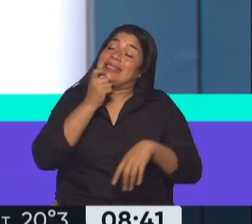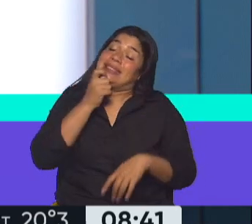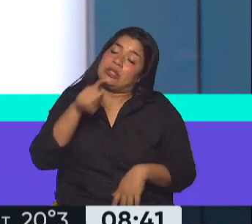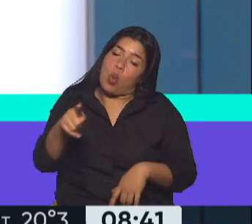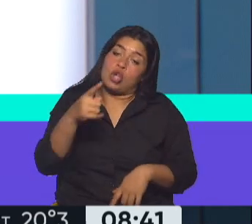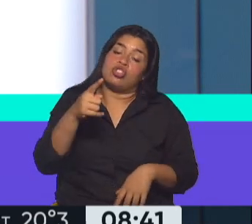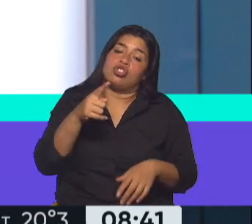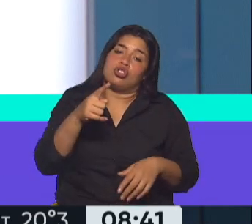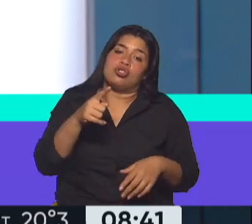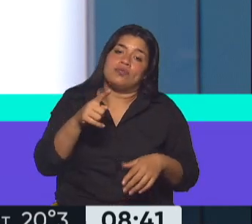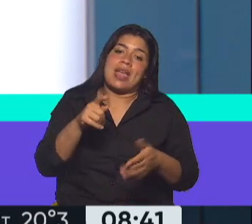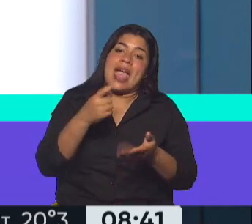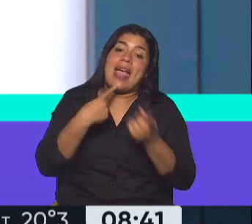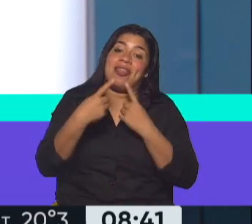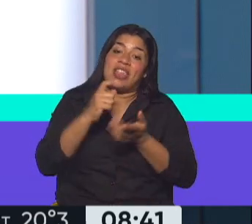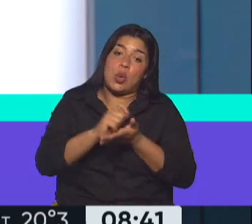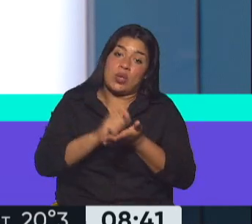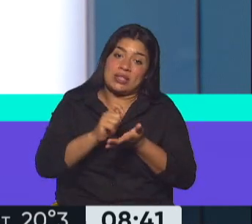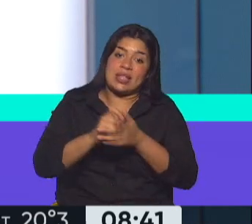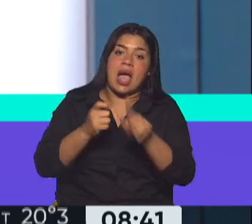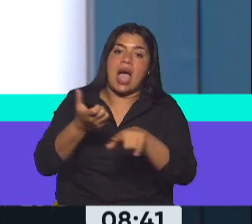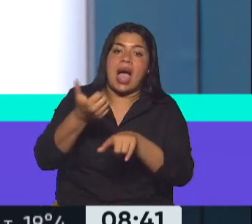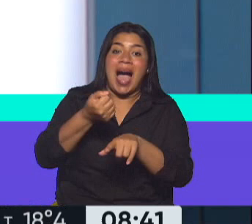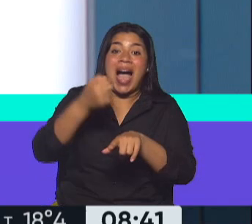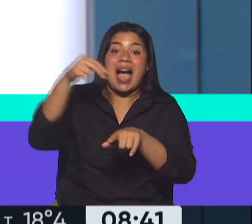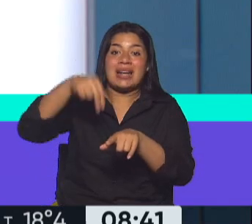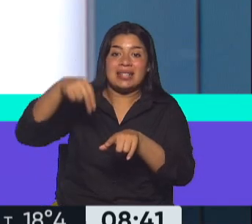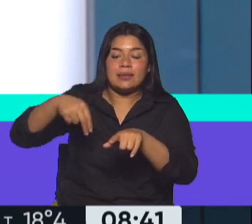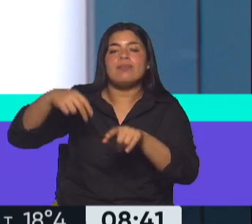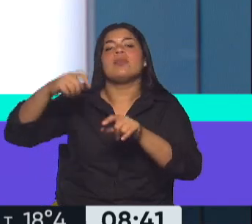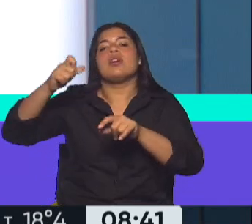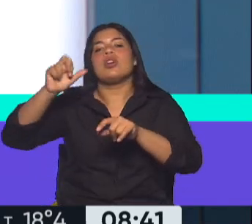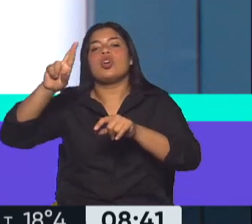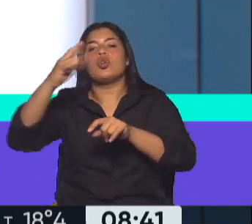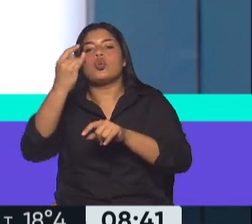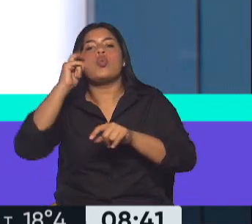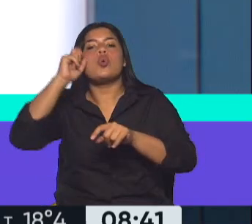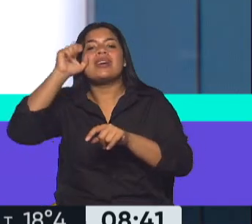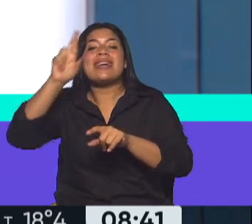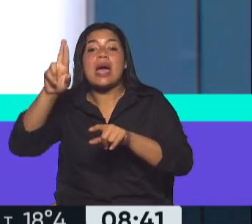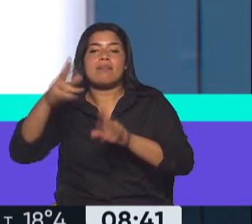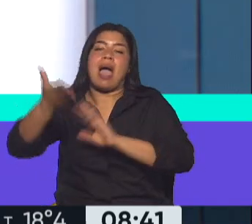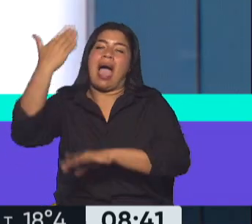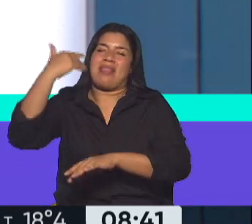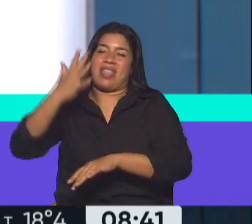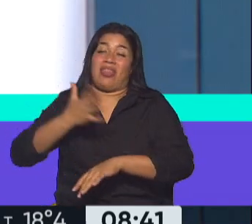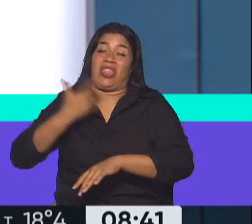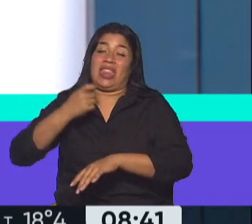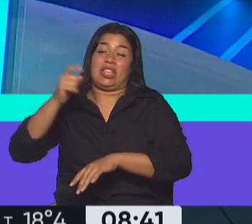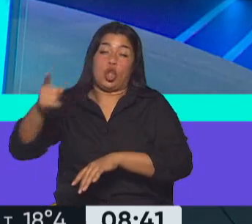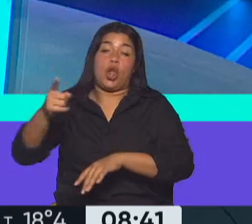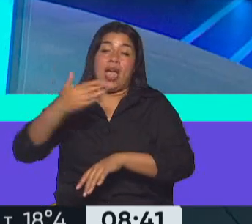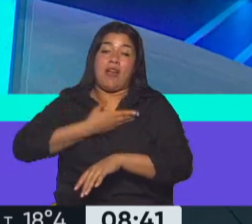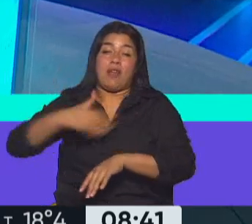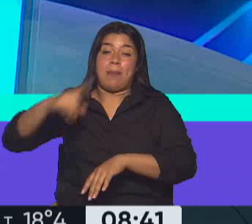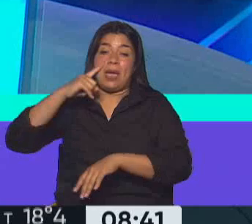que le hizo Cenital, el medio, a Anne Kruger, quien era una de las directoras del FMI allá por el 2001. Durísima.